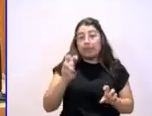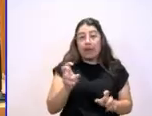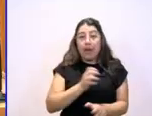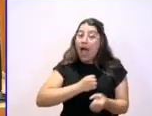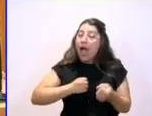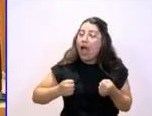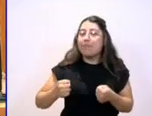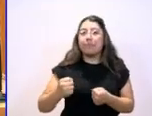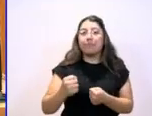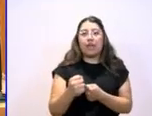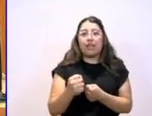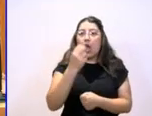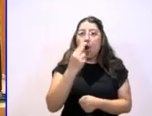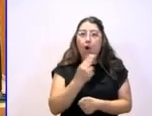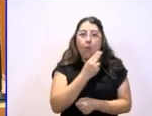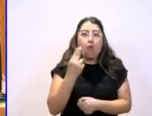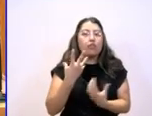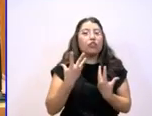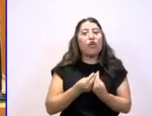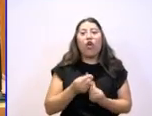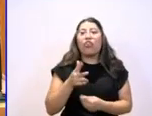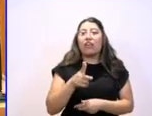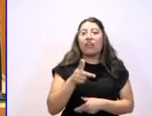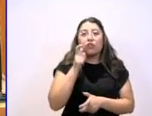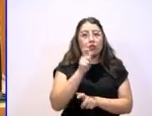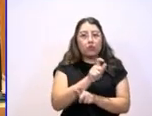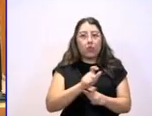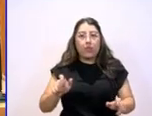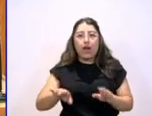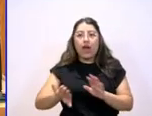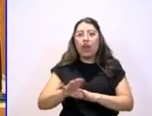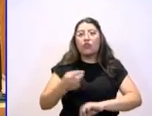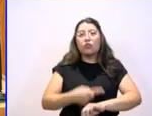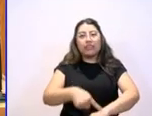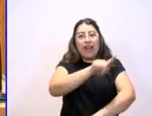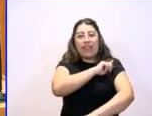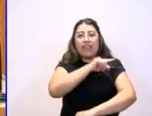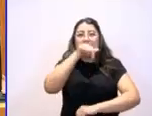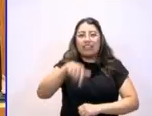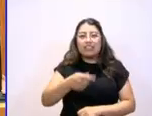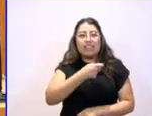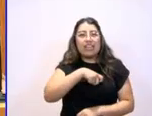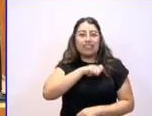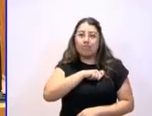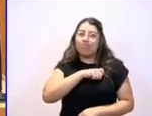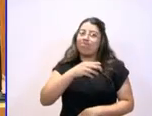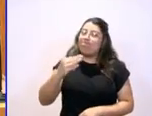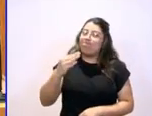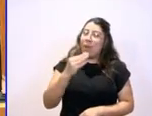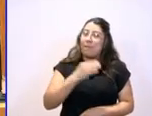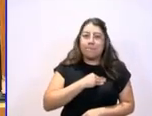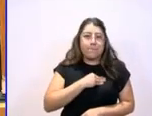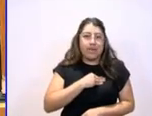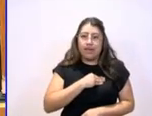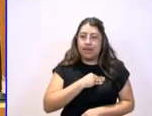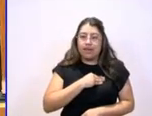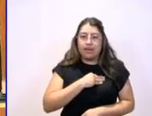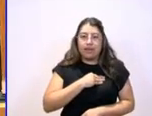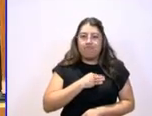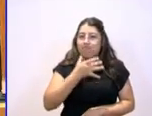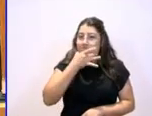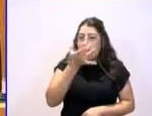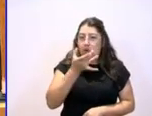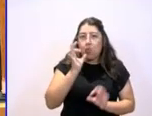luego, el compromiso con los derechos humanos de la ultraderecha en nuestro país es lamentable, señor Aldá, totalmente